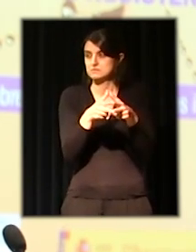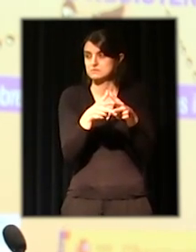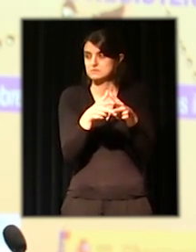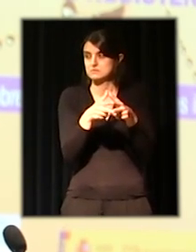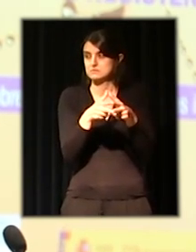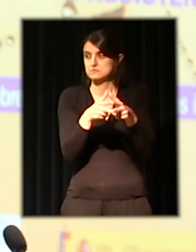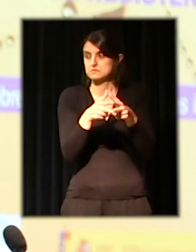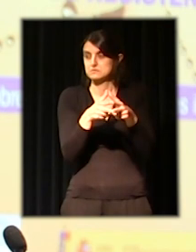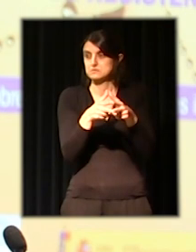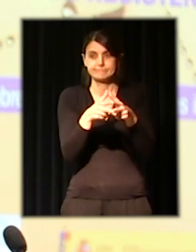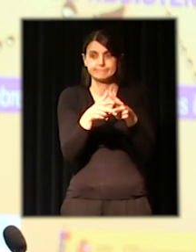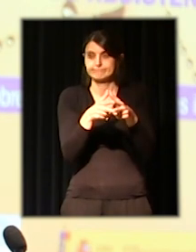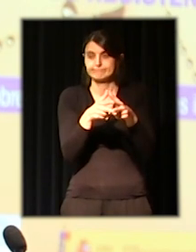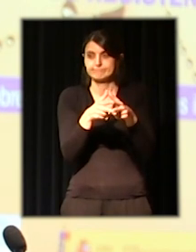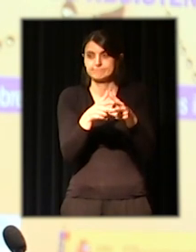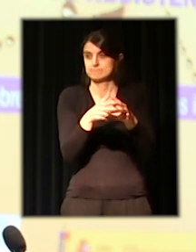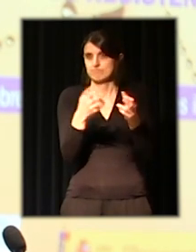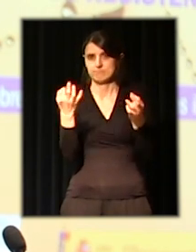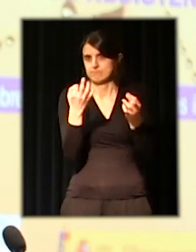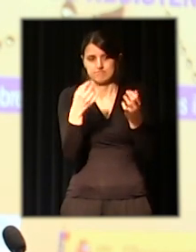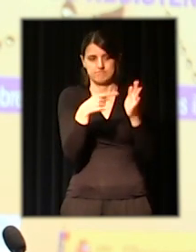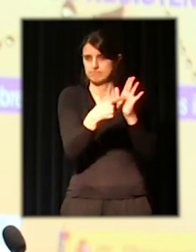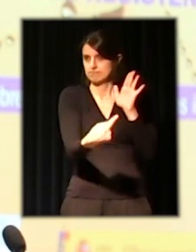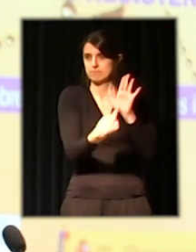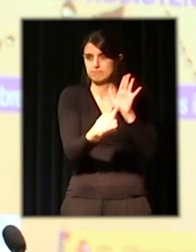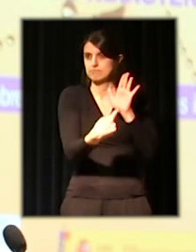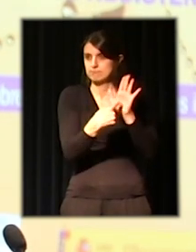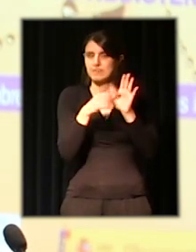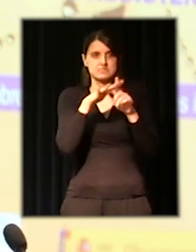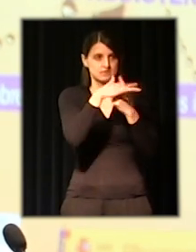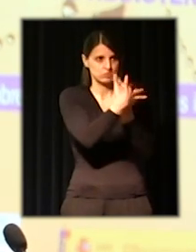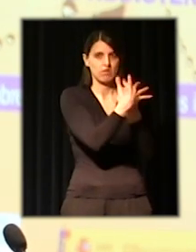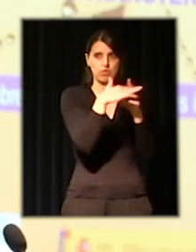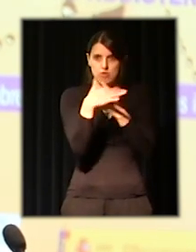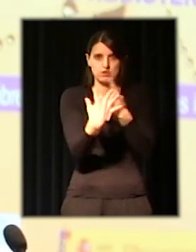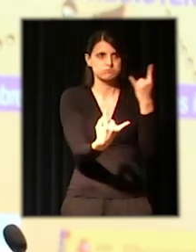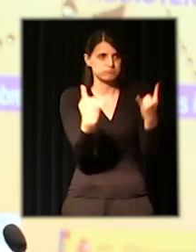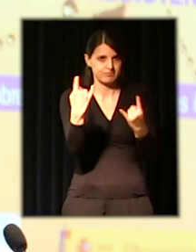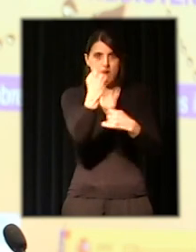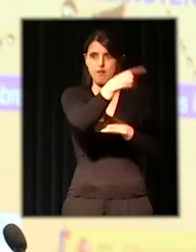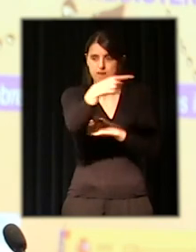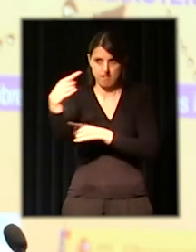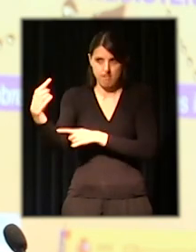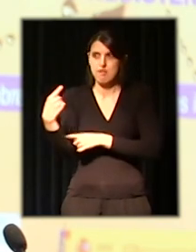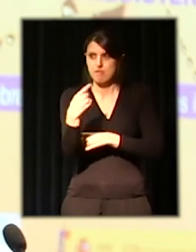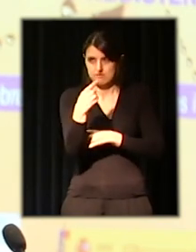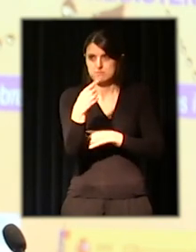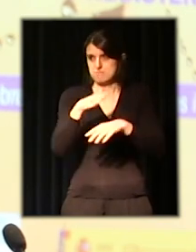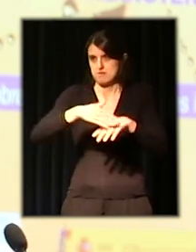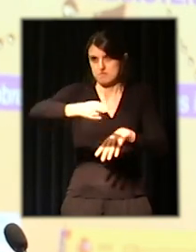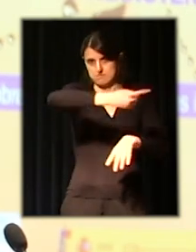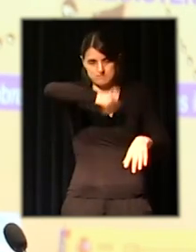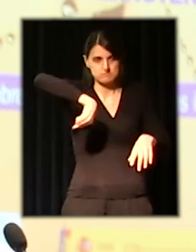pues evidentemente no podemos dejar de obviar que estas situaciones, ¿no?, son realmente importantes para